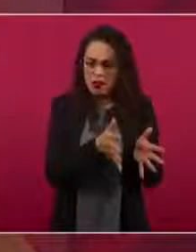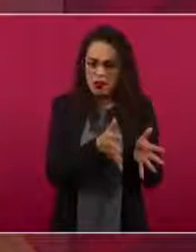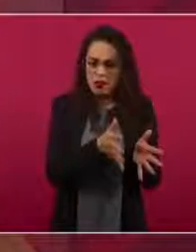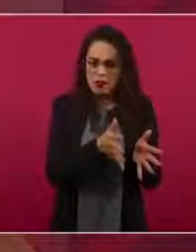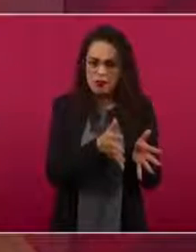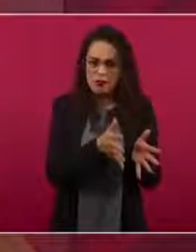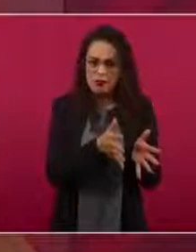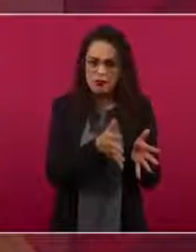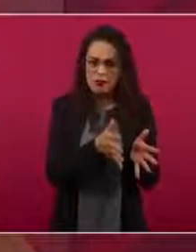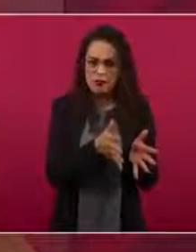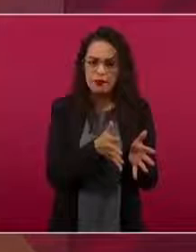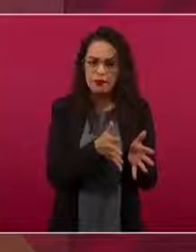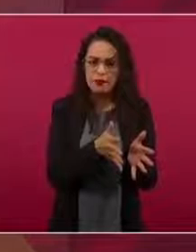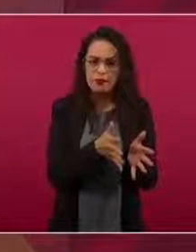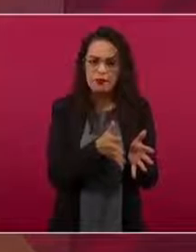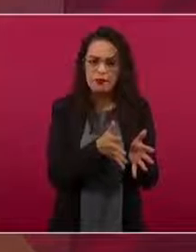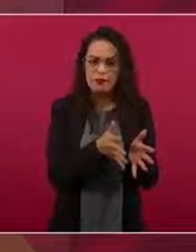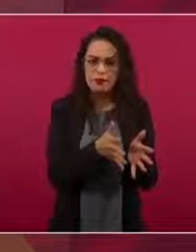estaríamos